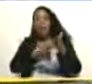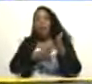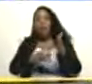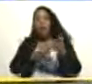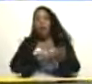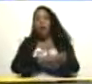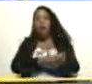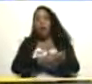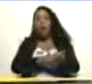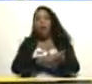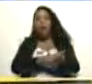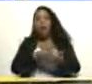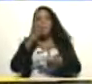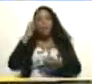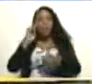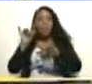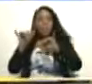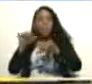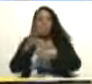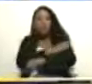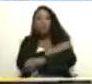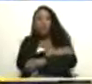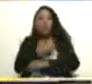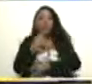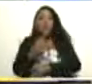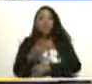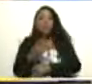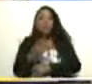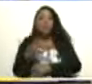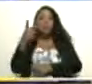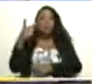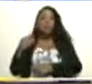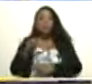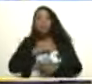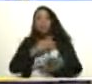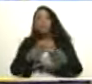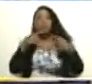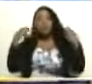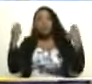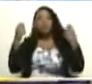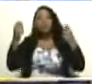bolivariano, la misma derecha que niega este referéndum y que niega la voluntad popular.